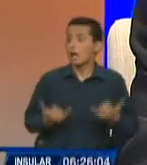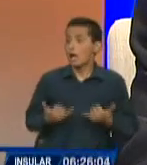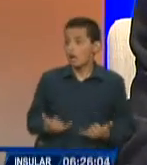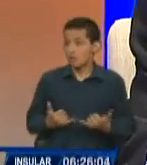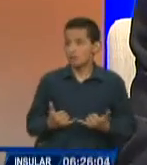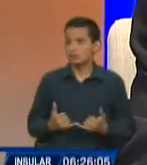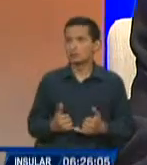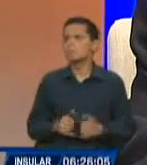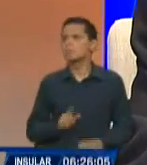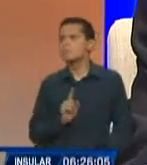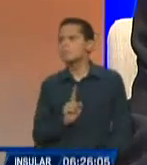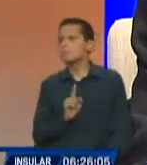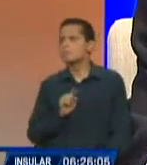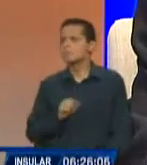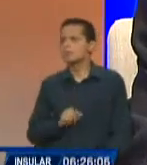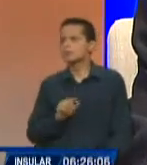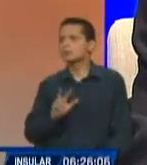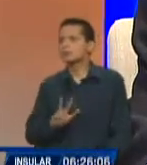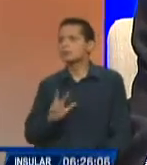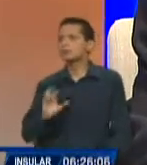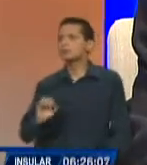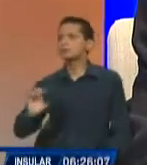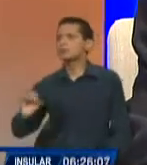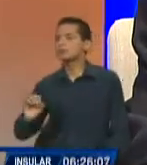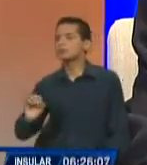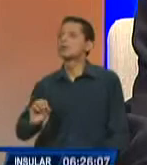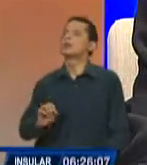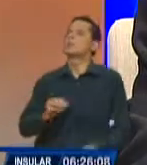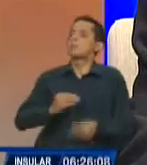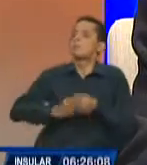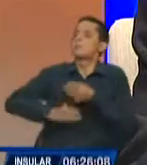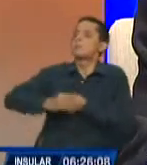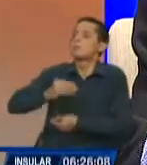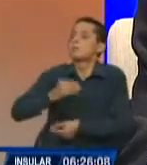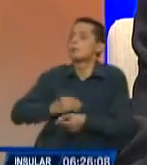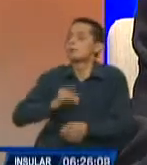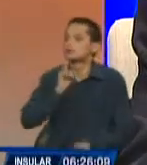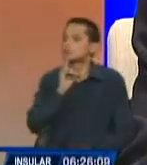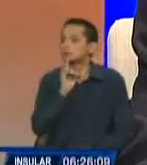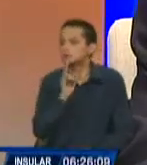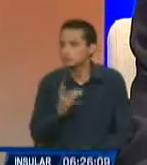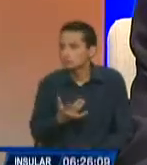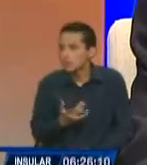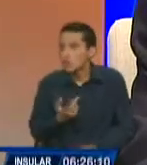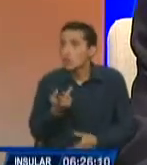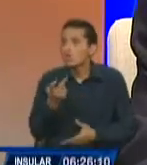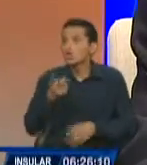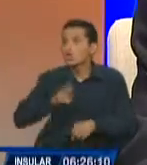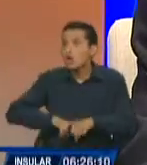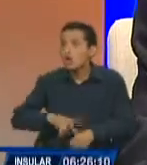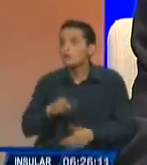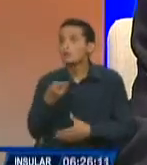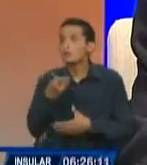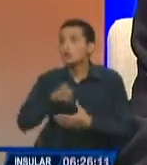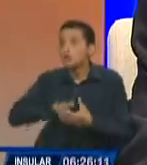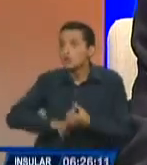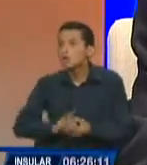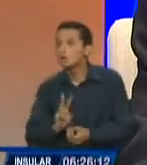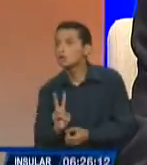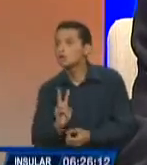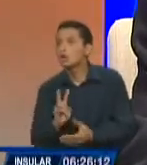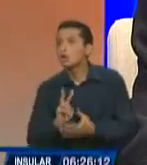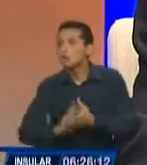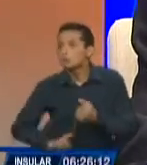tenemos cerca de 1.300 personas naturales y jurídicas que exportan a los Estados Unidos. Prácticamente hemos duplicado ese número en los últimos años. Por supuesto que es un